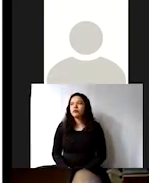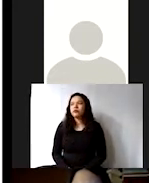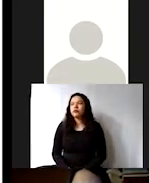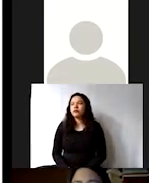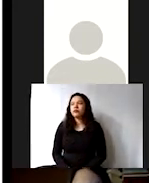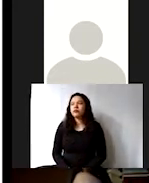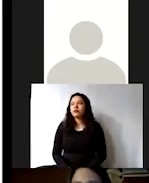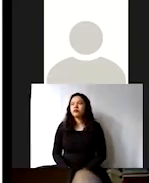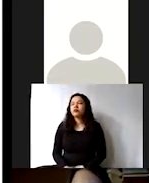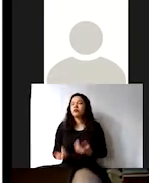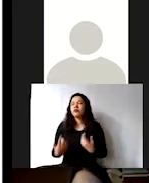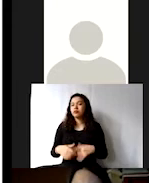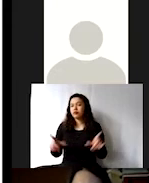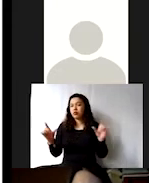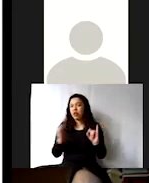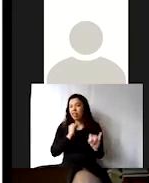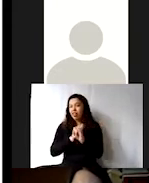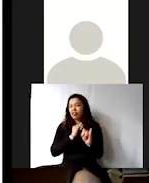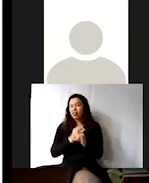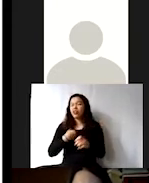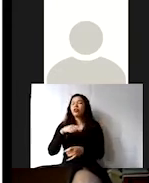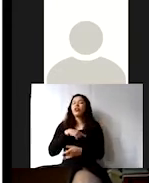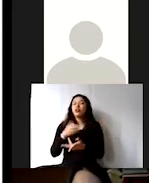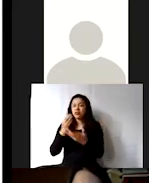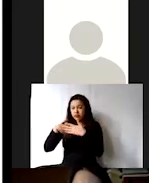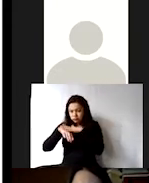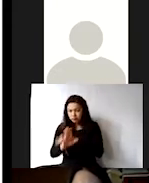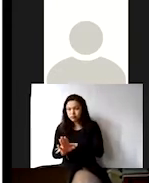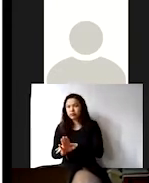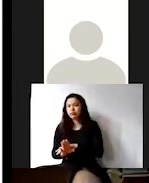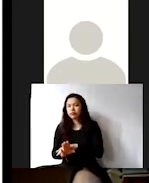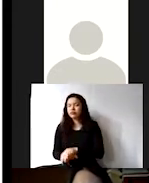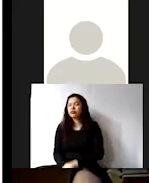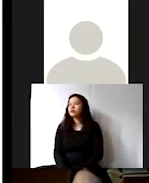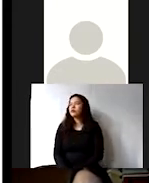ligas o de alguna manera poder ingresar a algunas